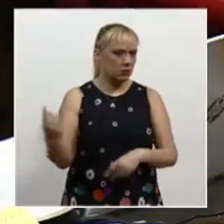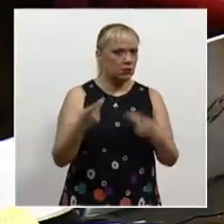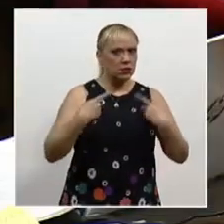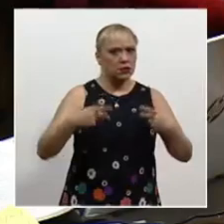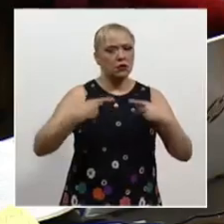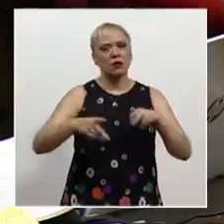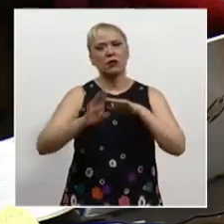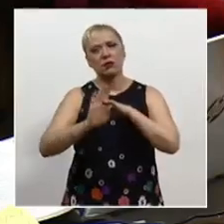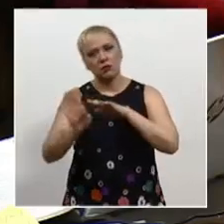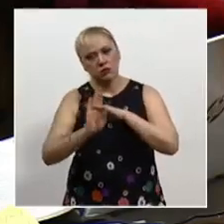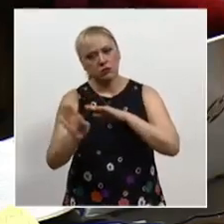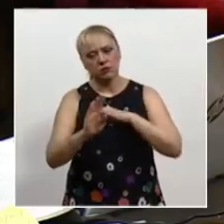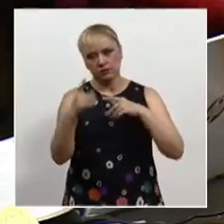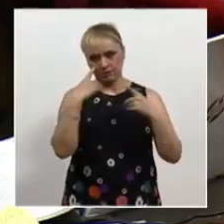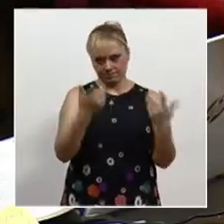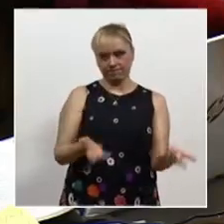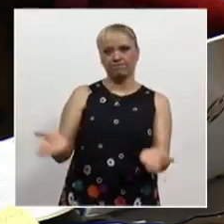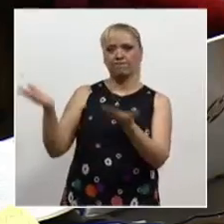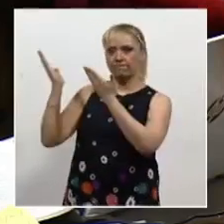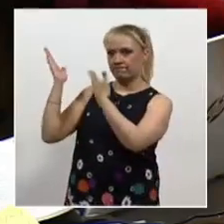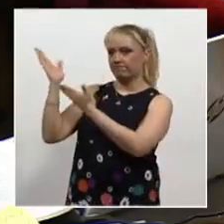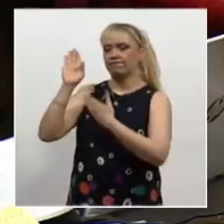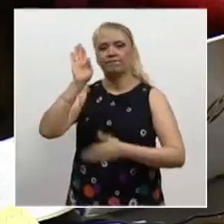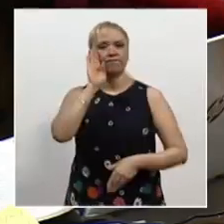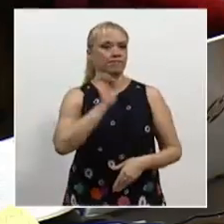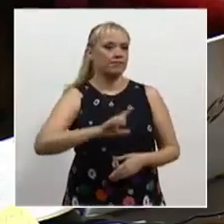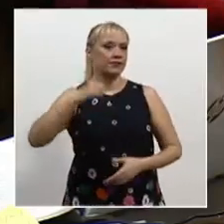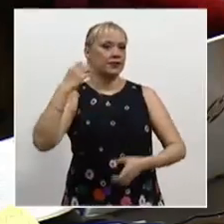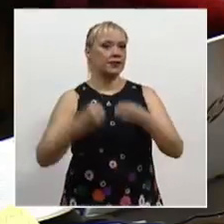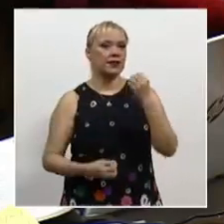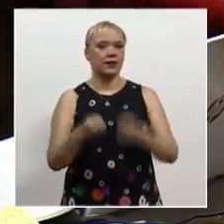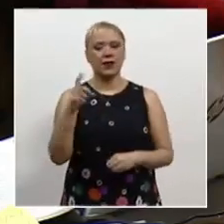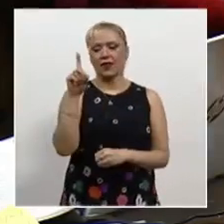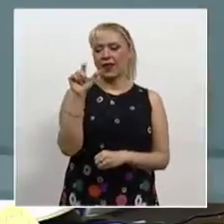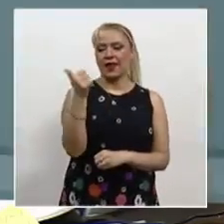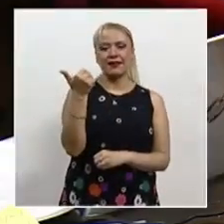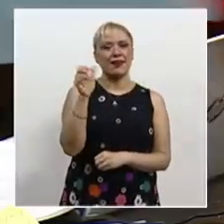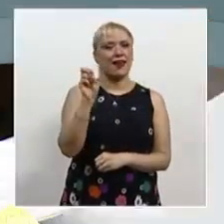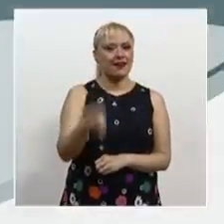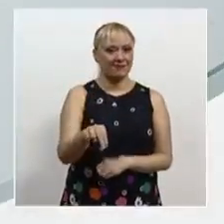migrantes. Escuchemos al ministro ponente, en este caso, Alberto Pérez Dayán.